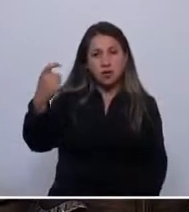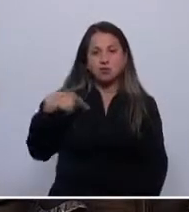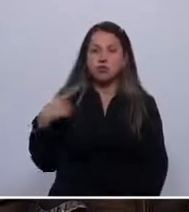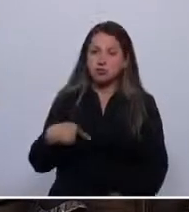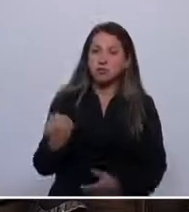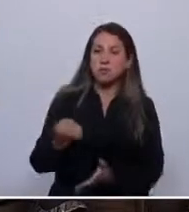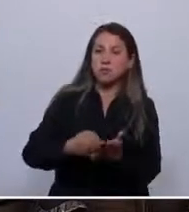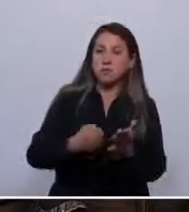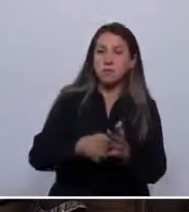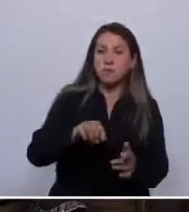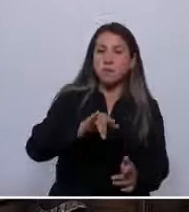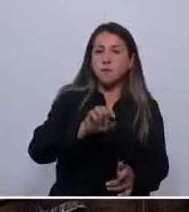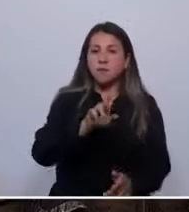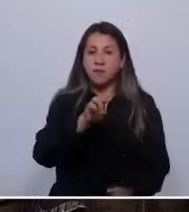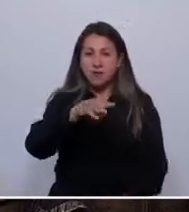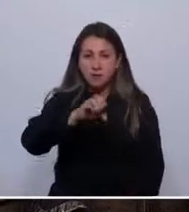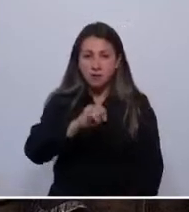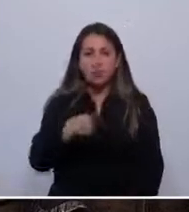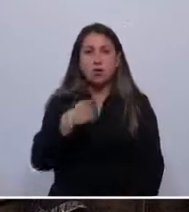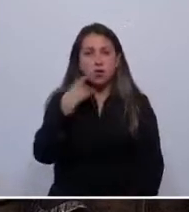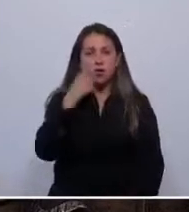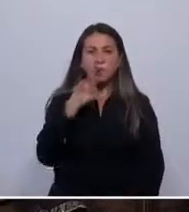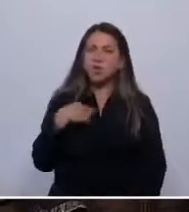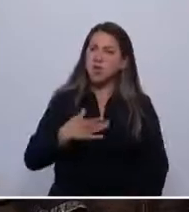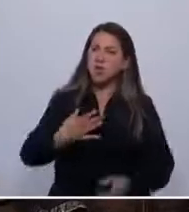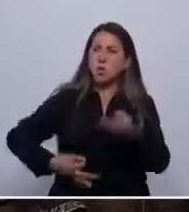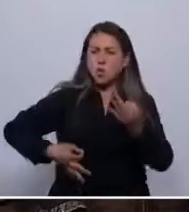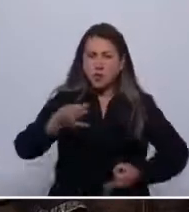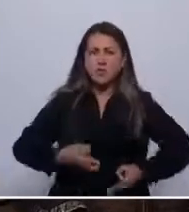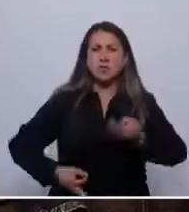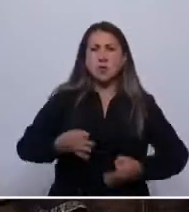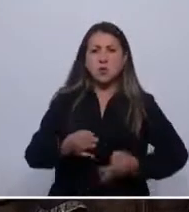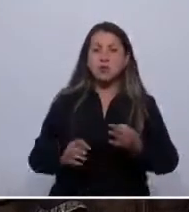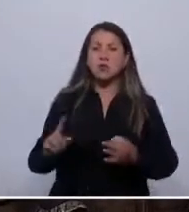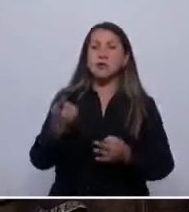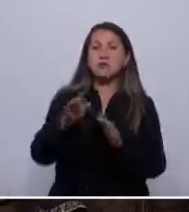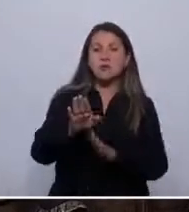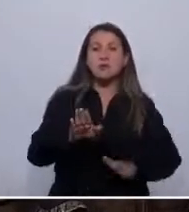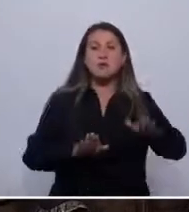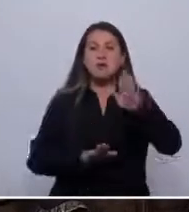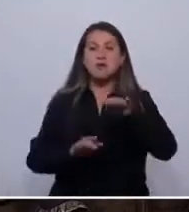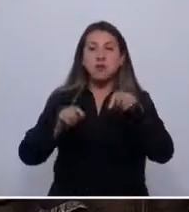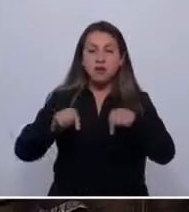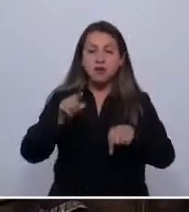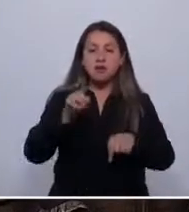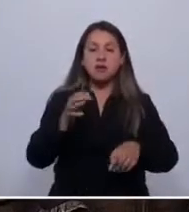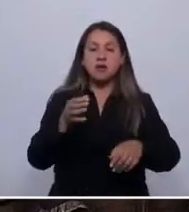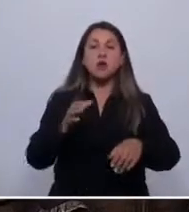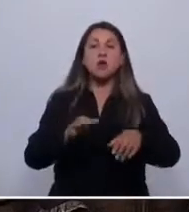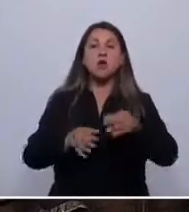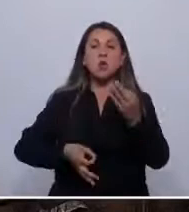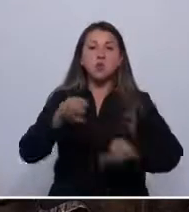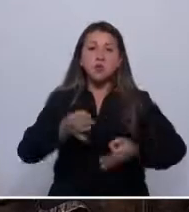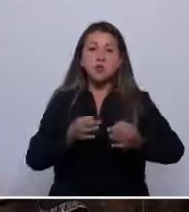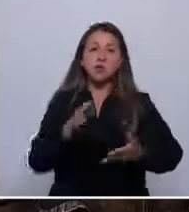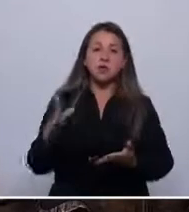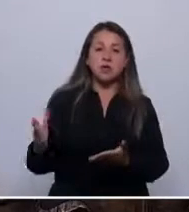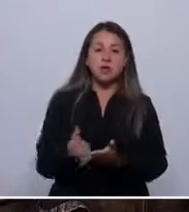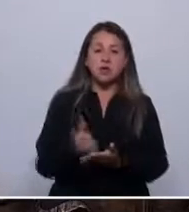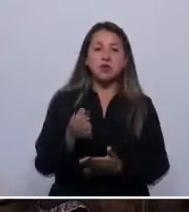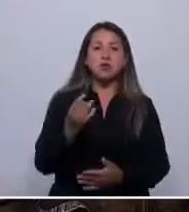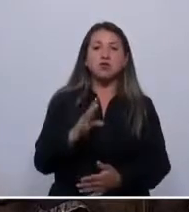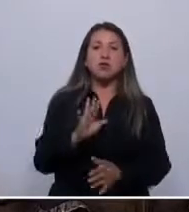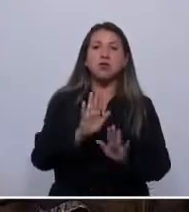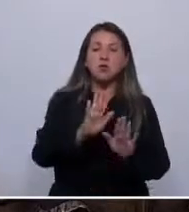conozco tu afán de justicia. Este es el primer paso para que esa justicia llegue. Solo debes